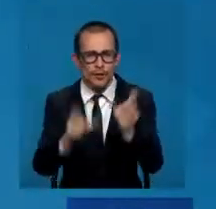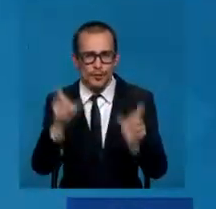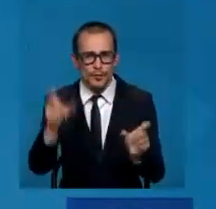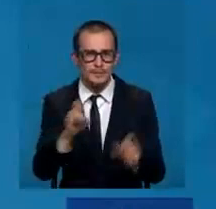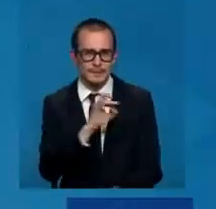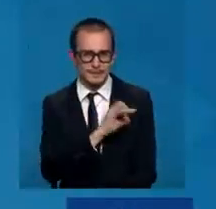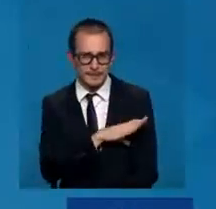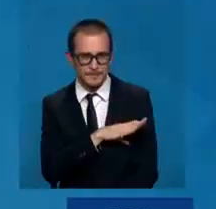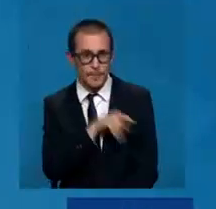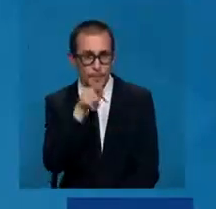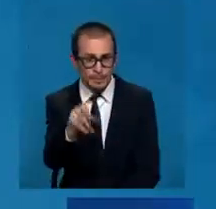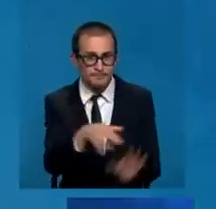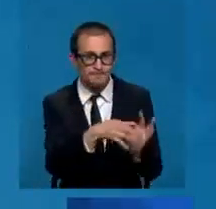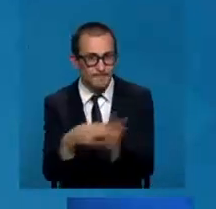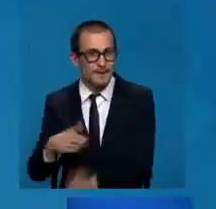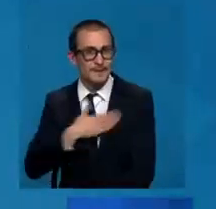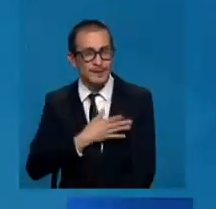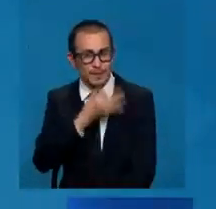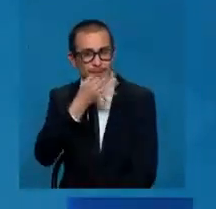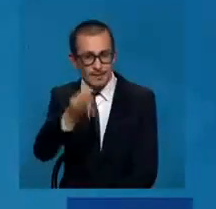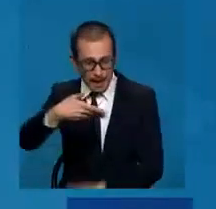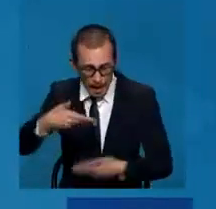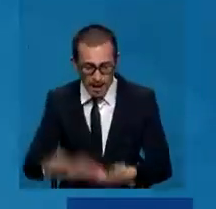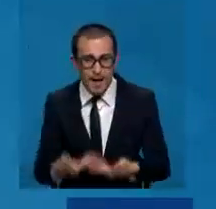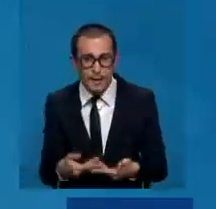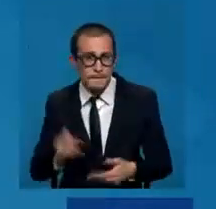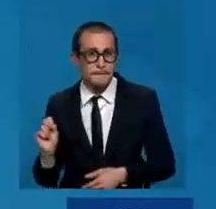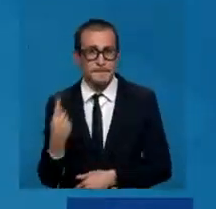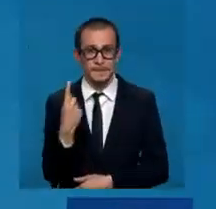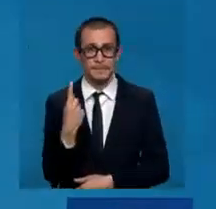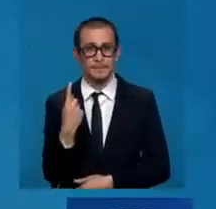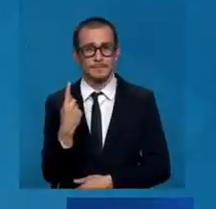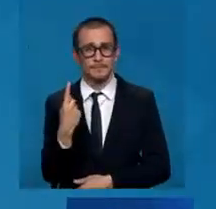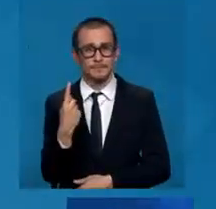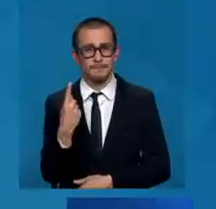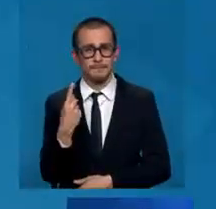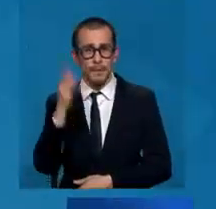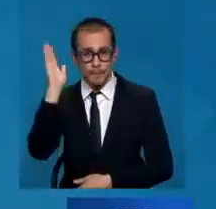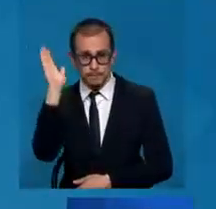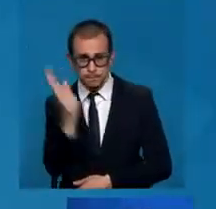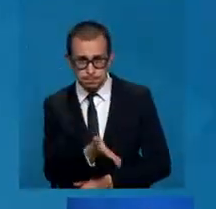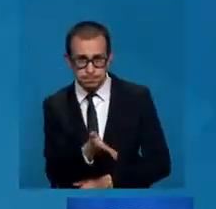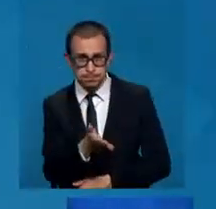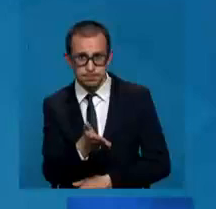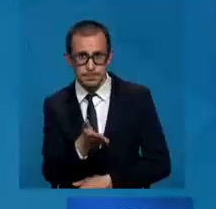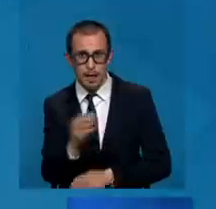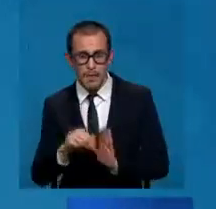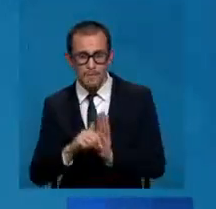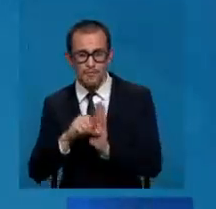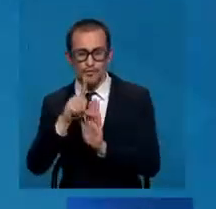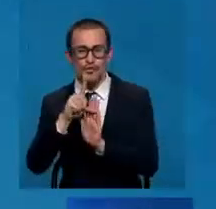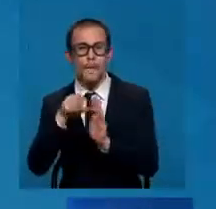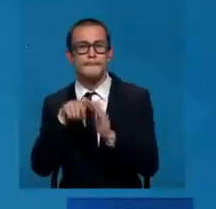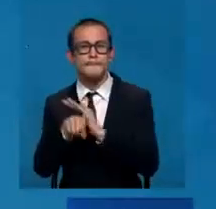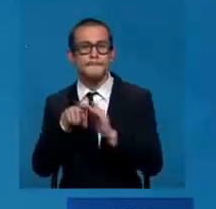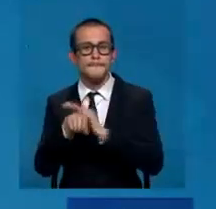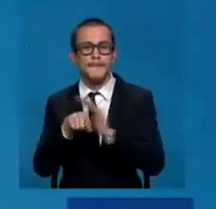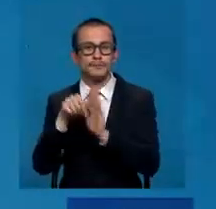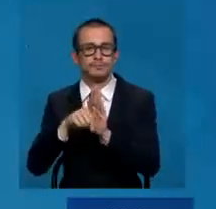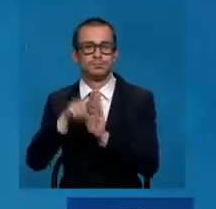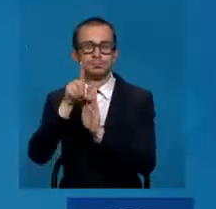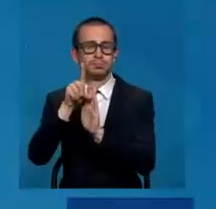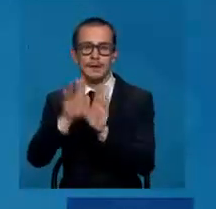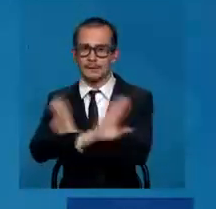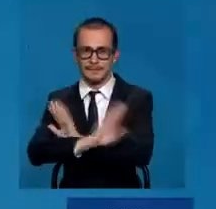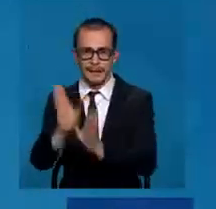chilenos. Por eso quiero anunciar hoy día, primero, vamos a suspender el alza de los pasajes del metro,